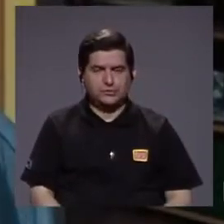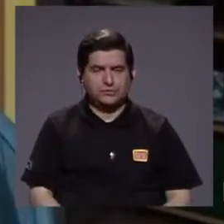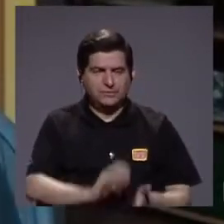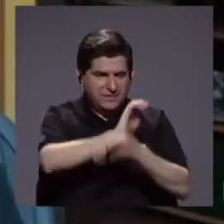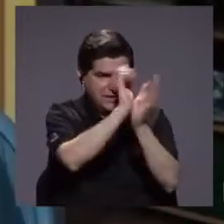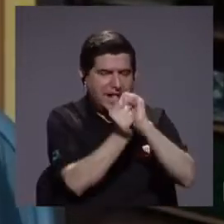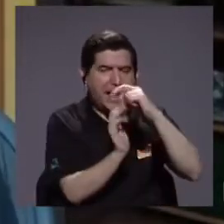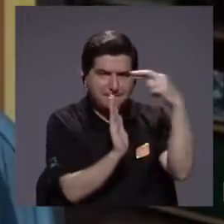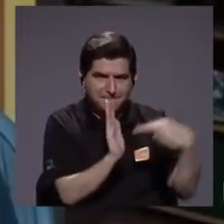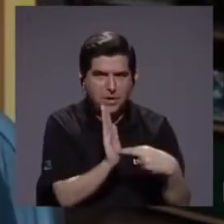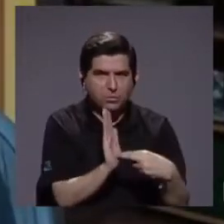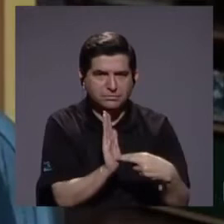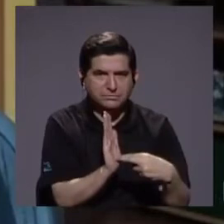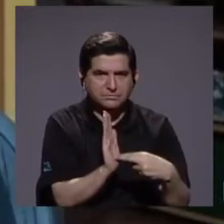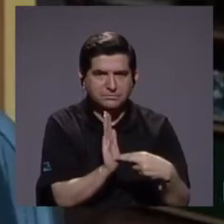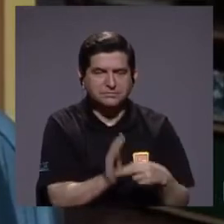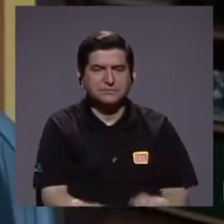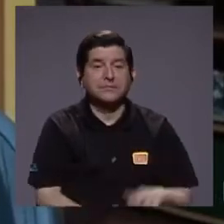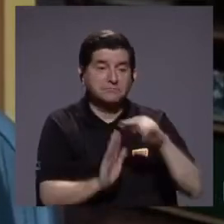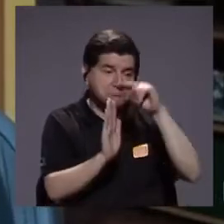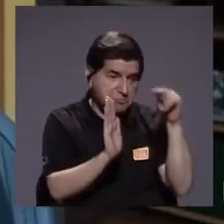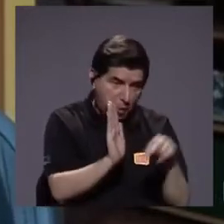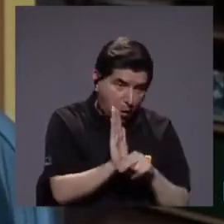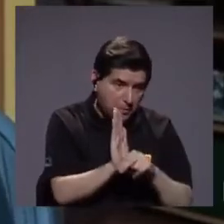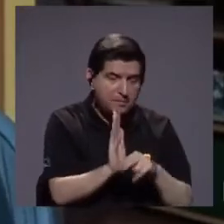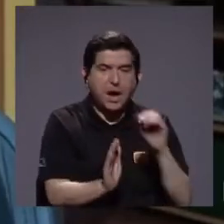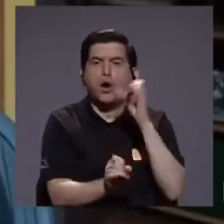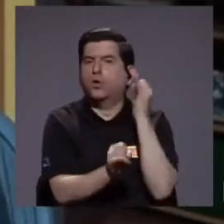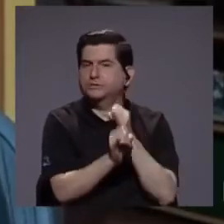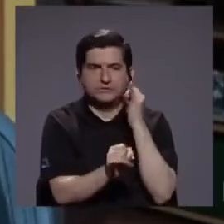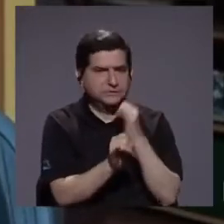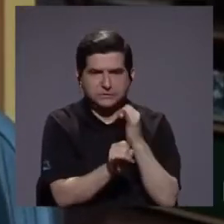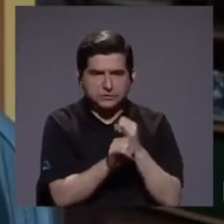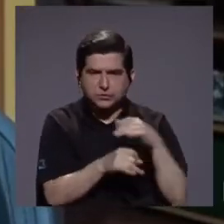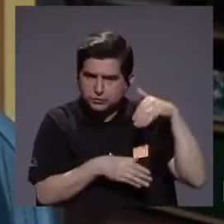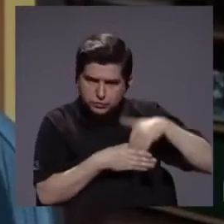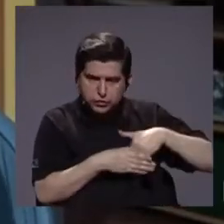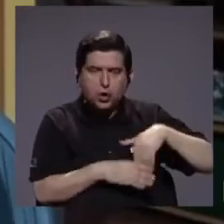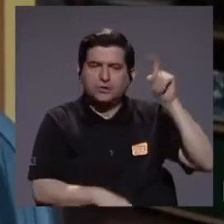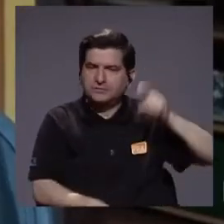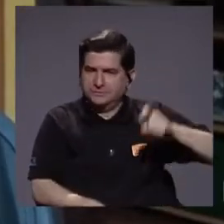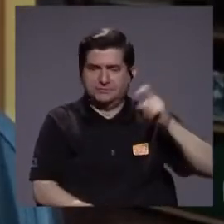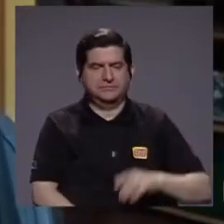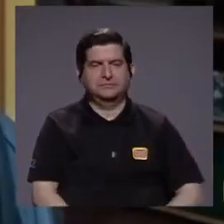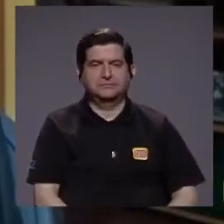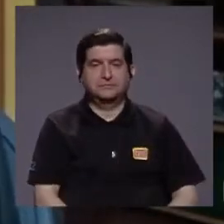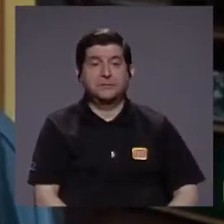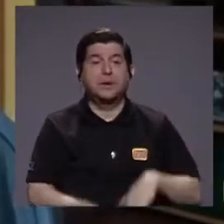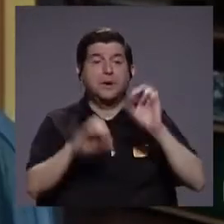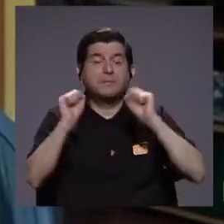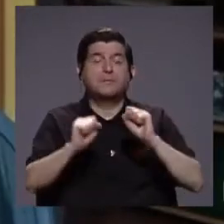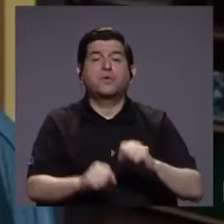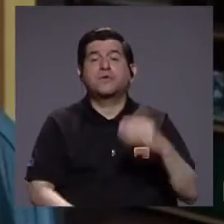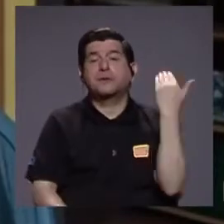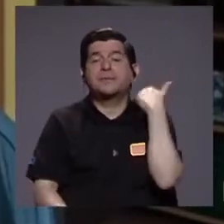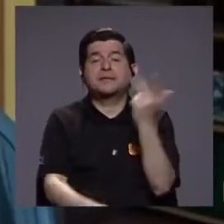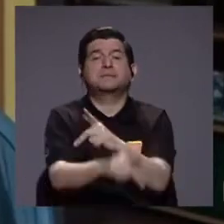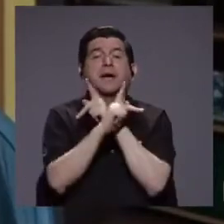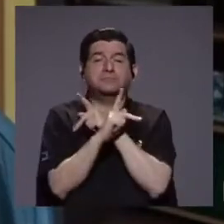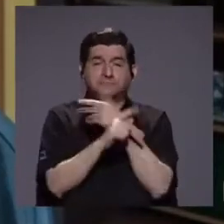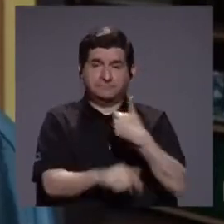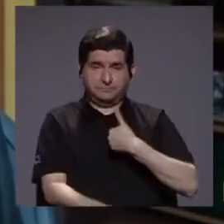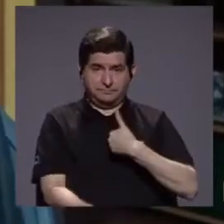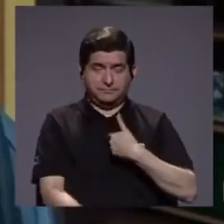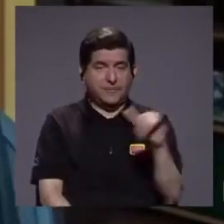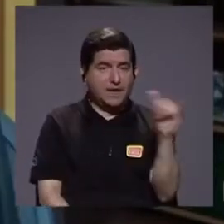reformas reglamentarias, normativas e institucionales necesarias para proteger a las víctimas